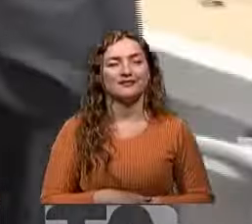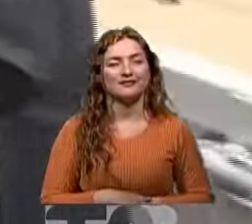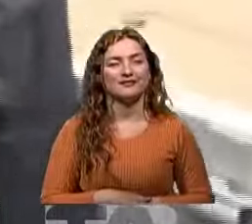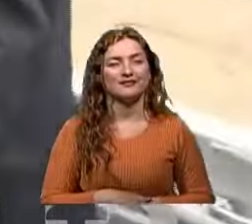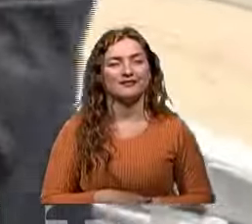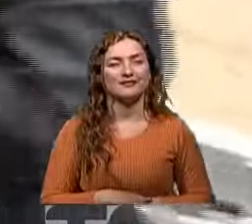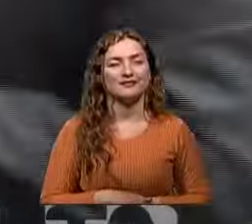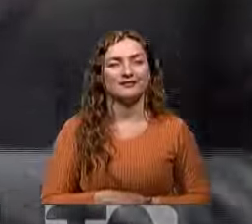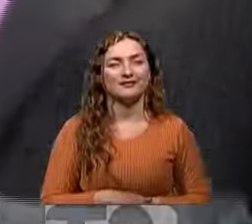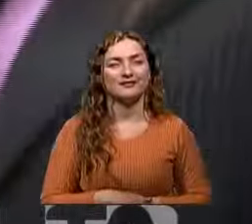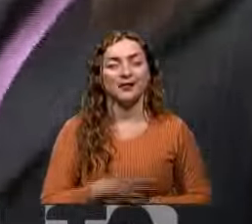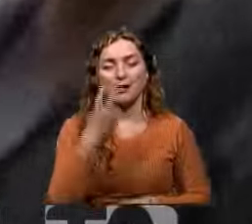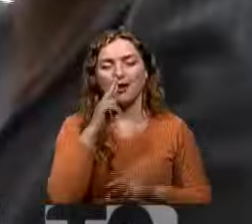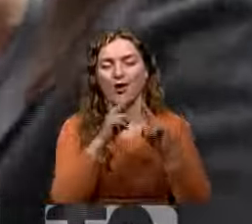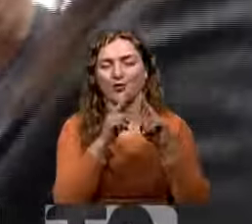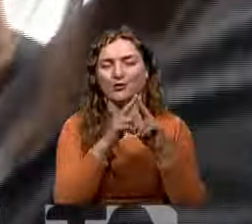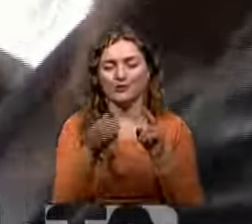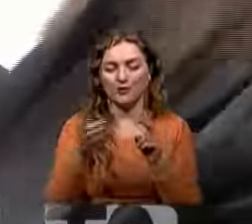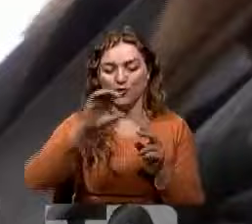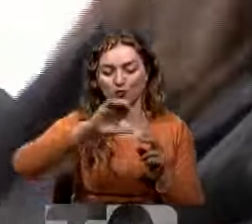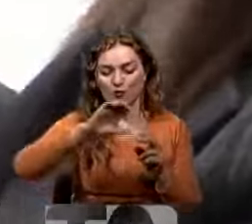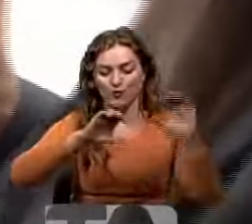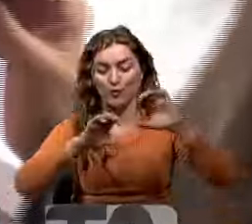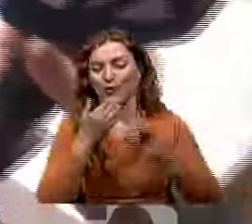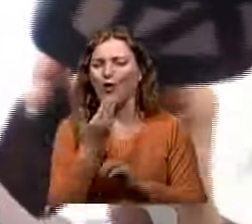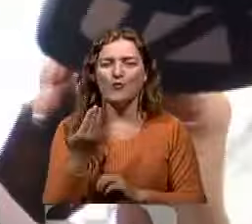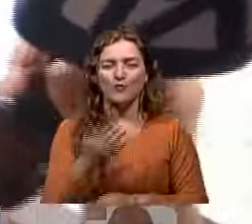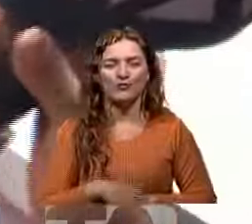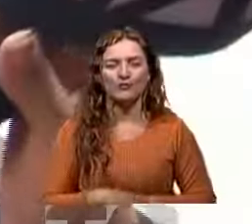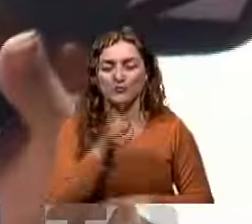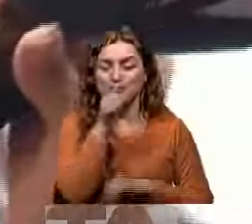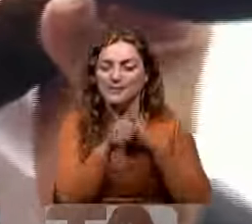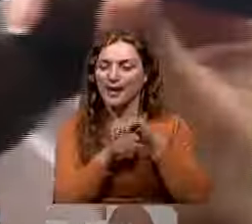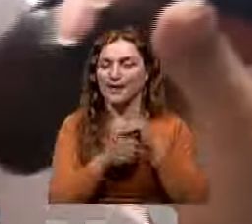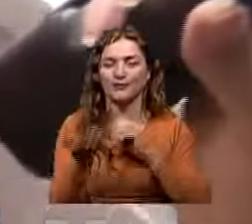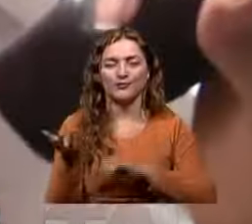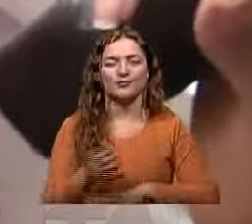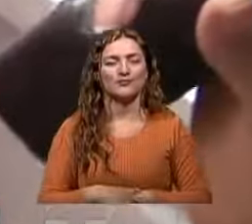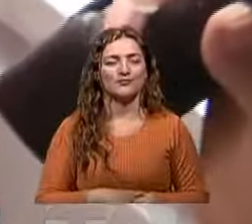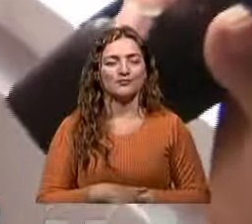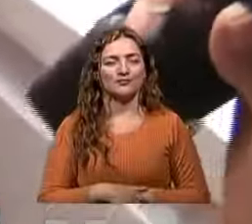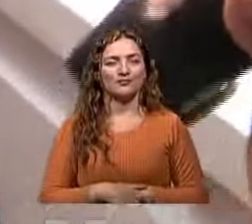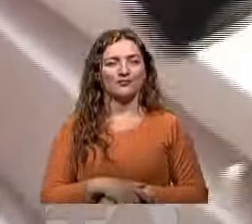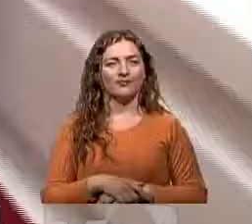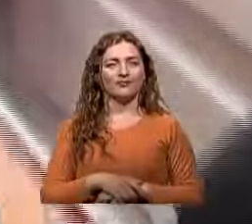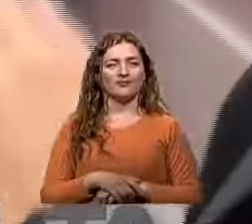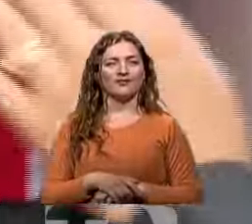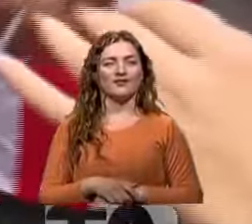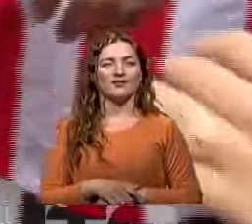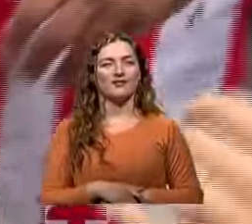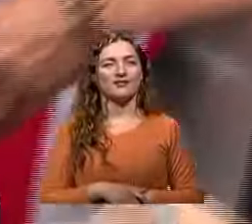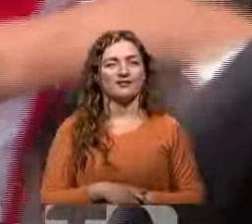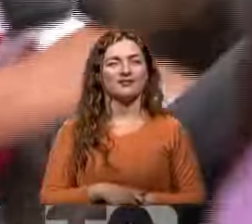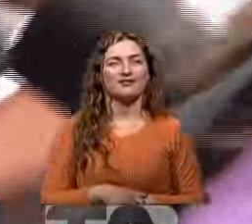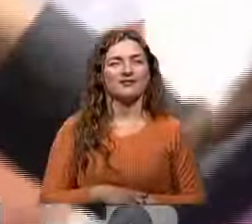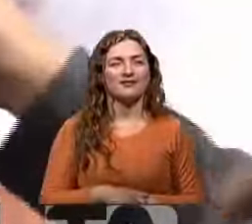Chan, chan, chan, chan. Aquí vamos a conocer los ingredientes para hacer este canguil tan rico que precisamente ahora podemos ver en pantalla. Miren, a ver, ¿qué le ponemos?